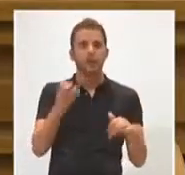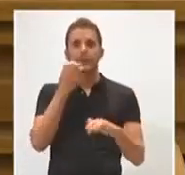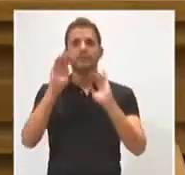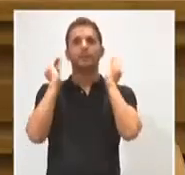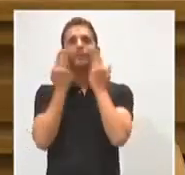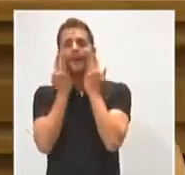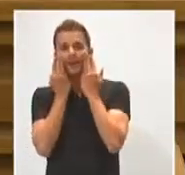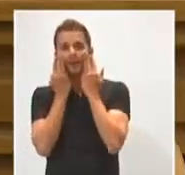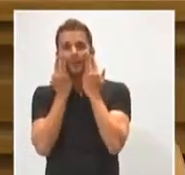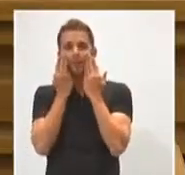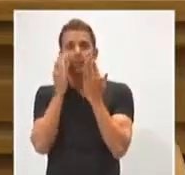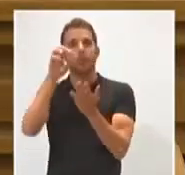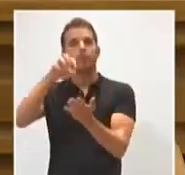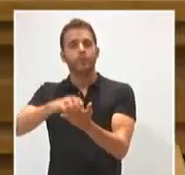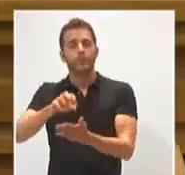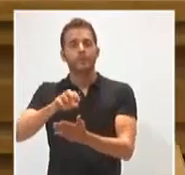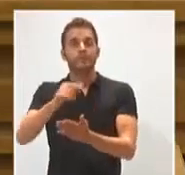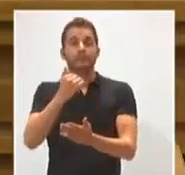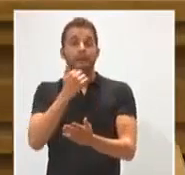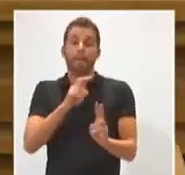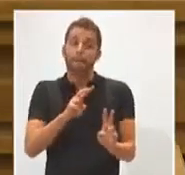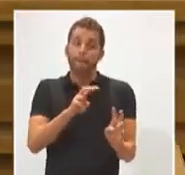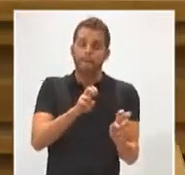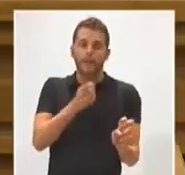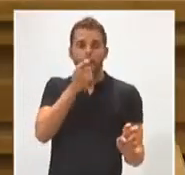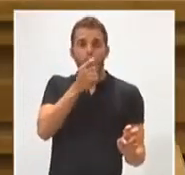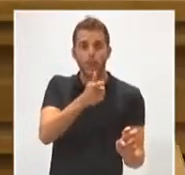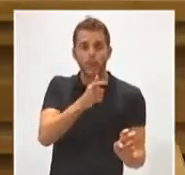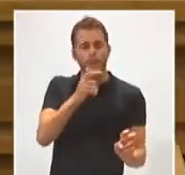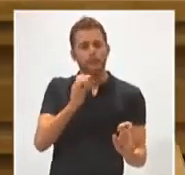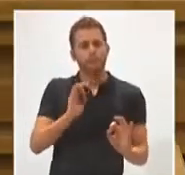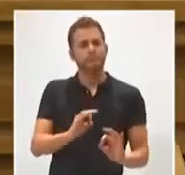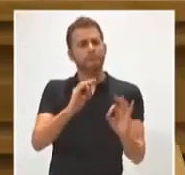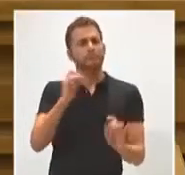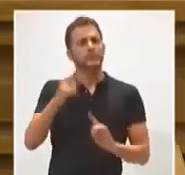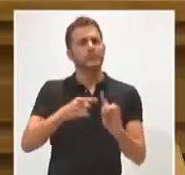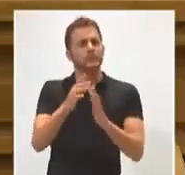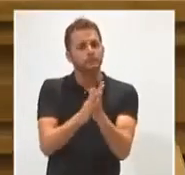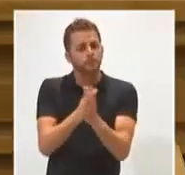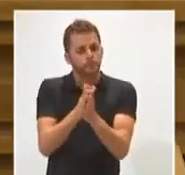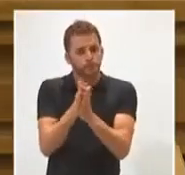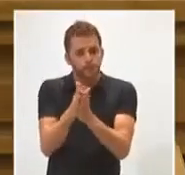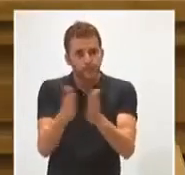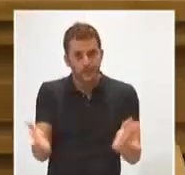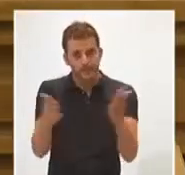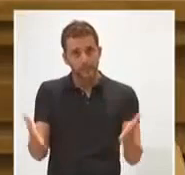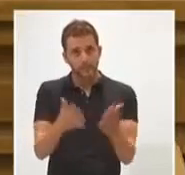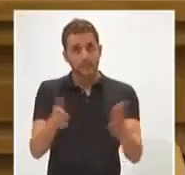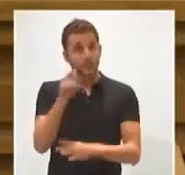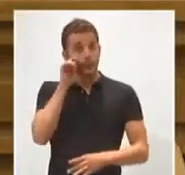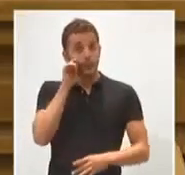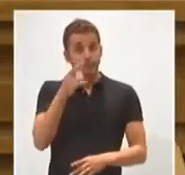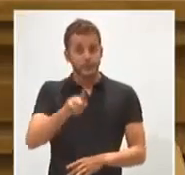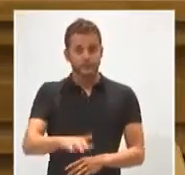línea escasa inicialmente pero sobre todo para poder estimular un poco el turismo que va a ir